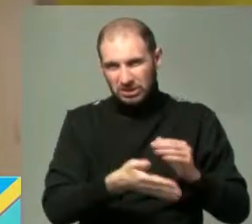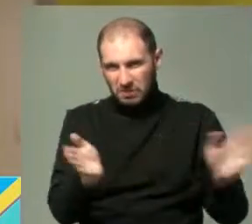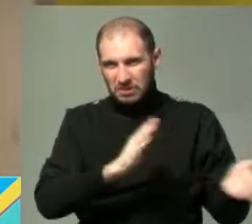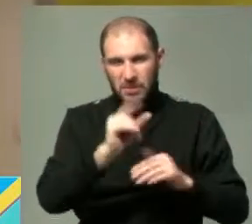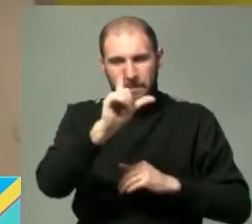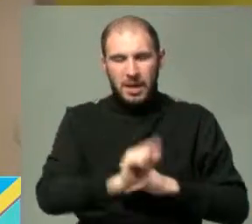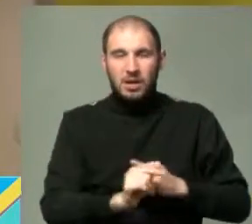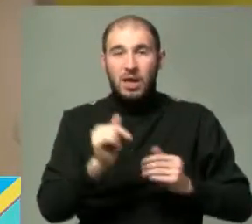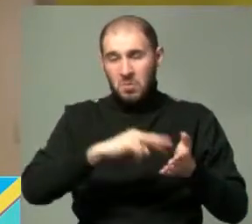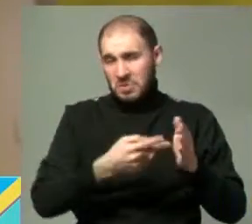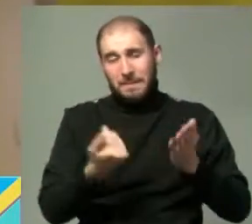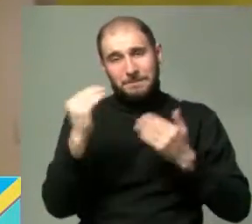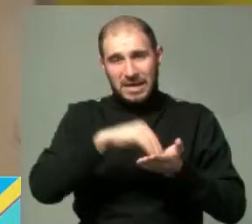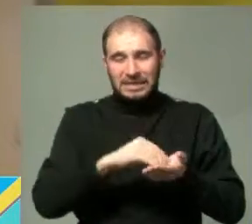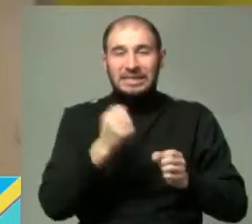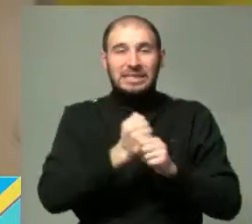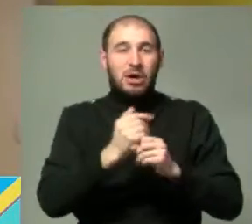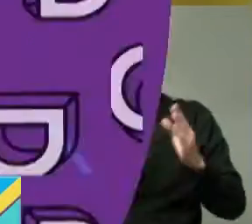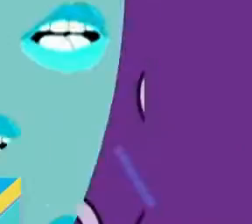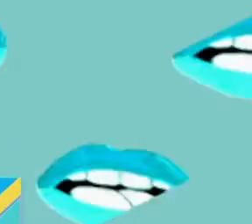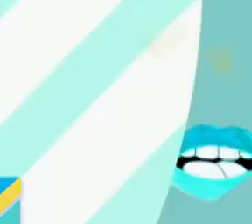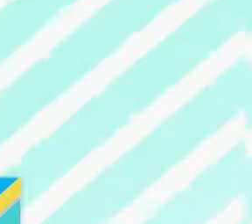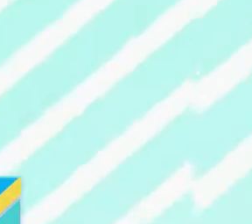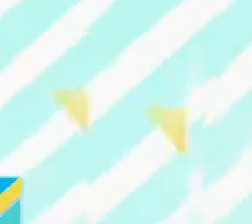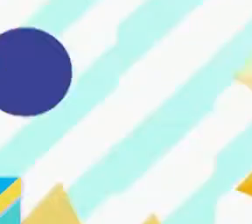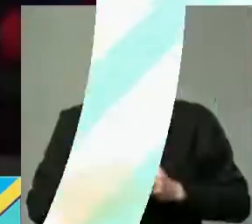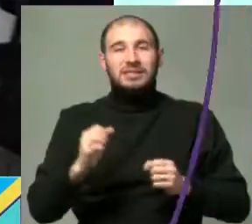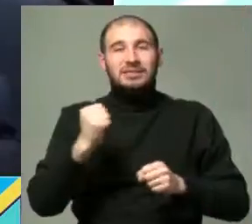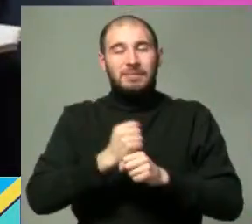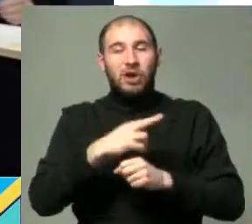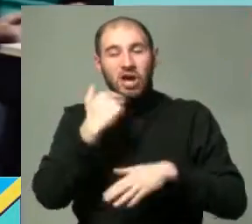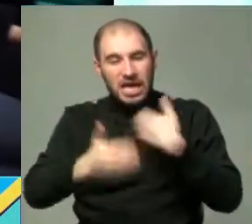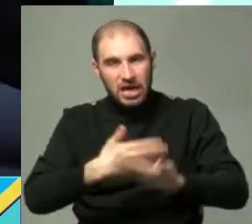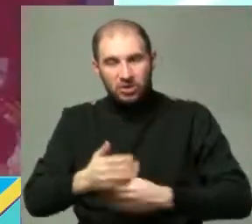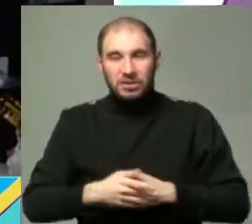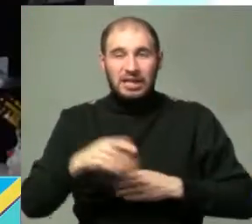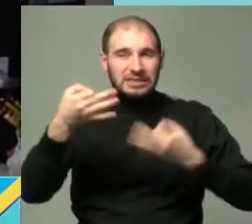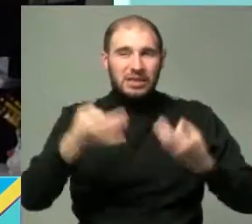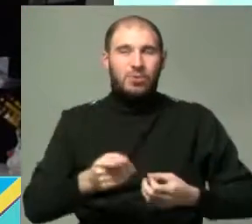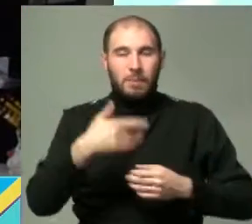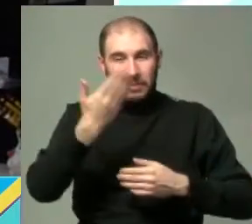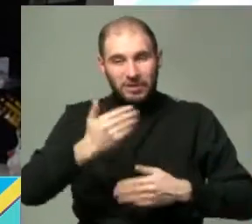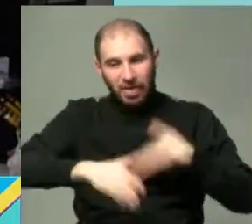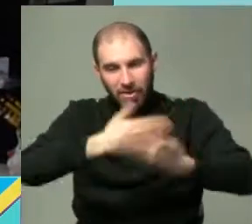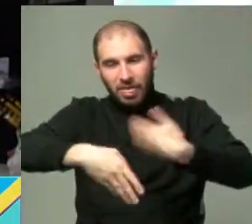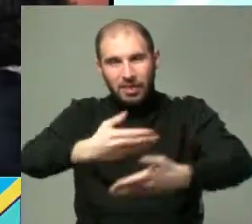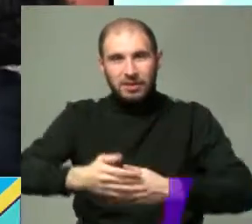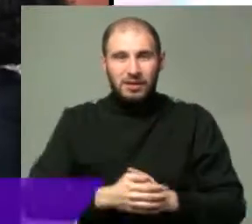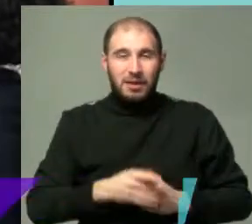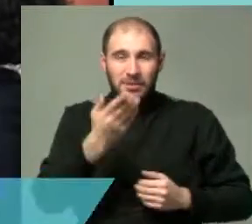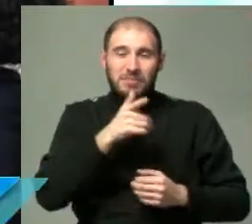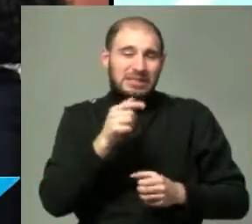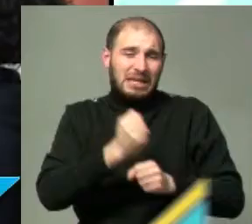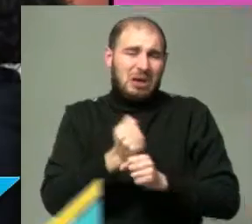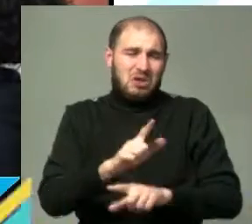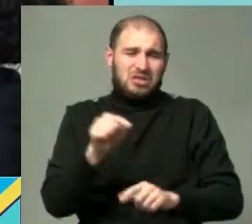además tiene ese problema, que el trabajo doméstico, el trabajo reproductivo, el que garantiza que la civilización siga adelante, no es considerado